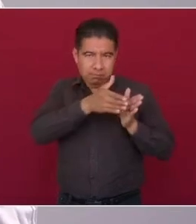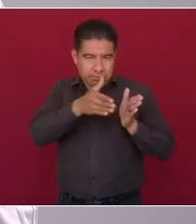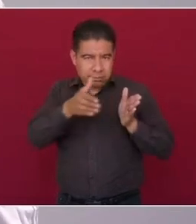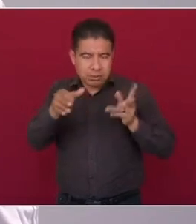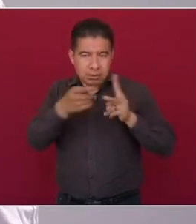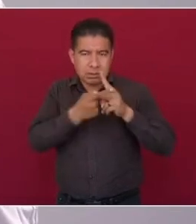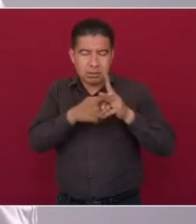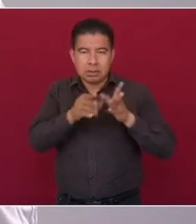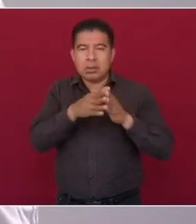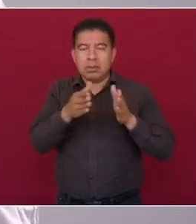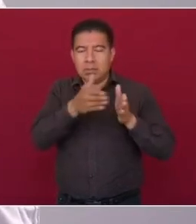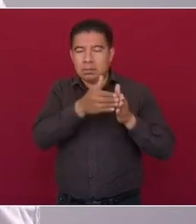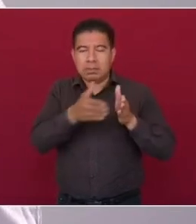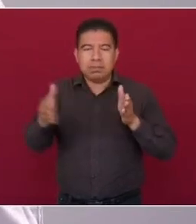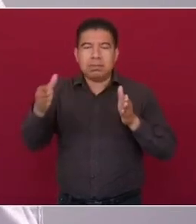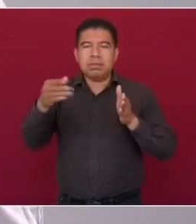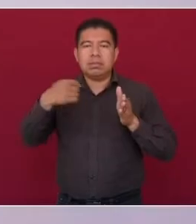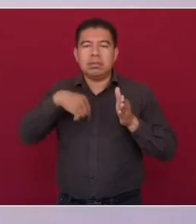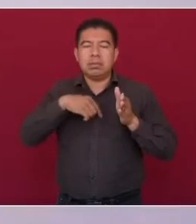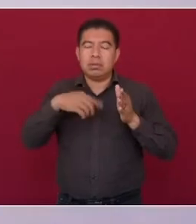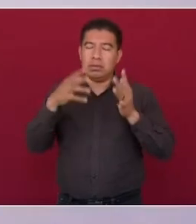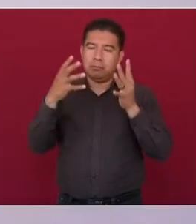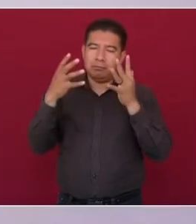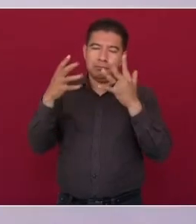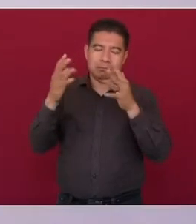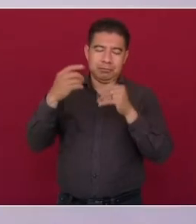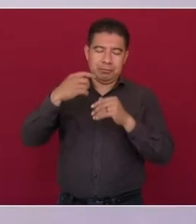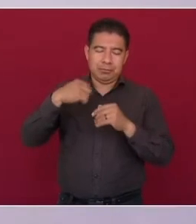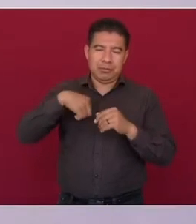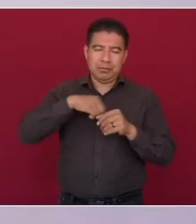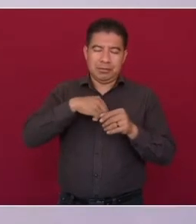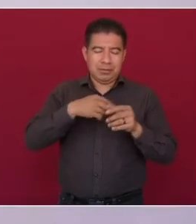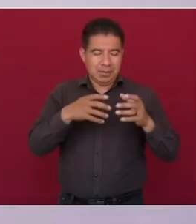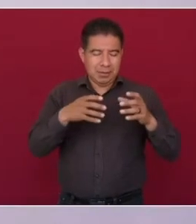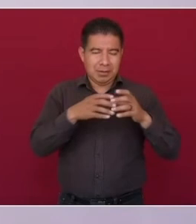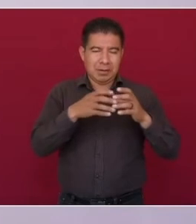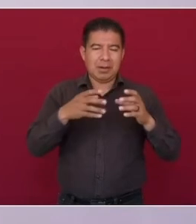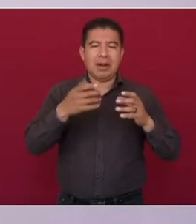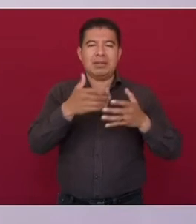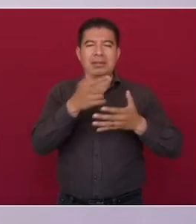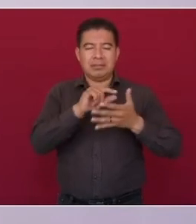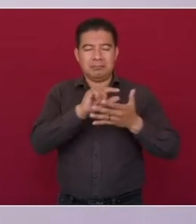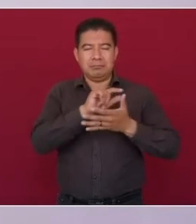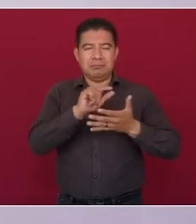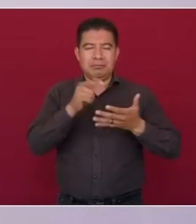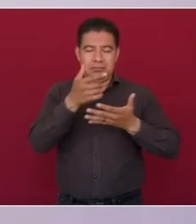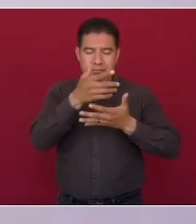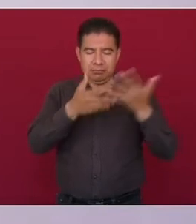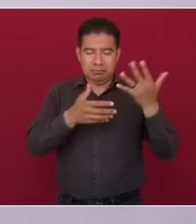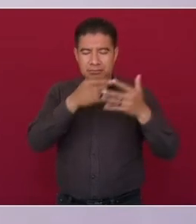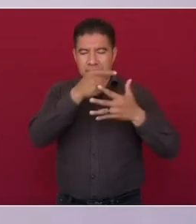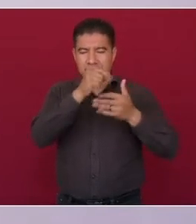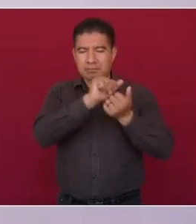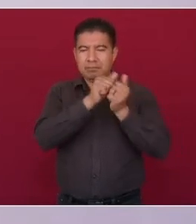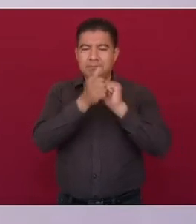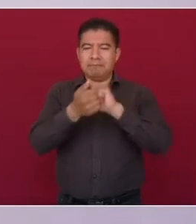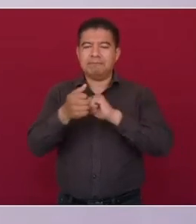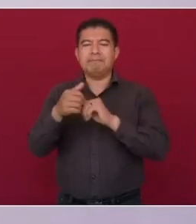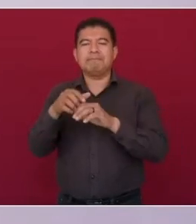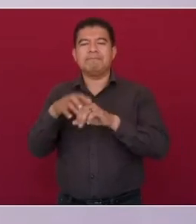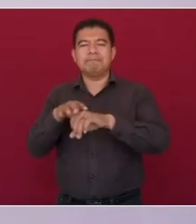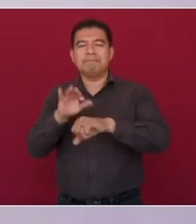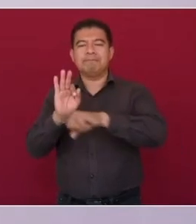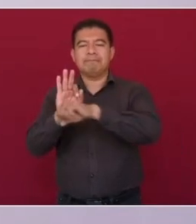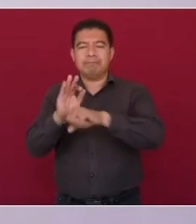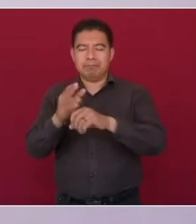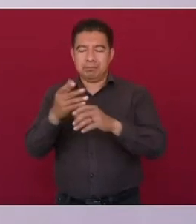acontecimiento y un distintivo de nuestra política de transformación. En